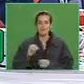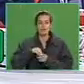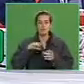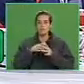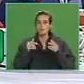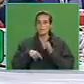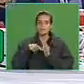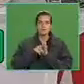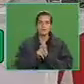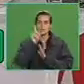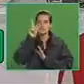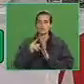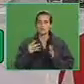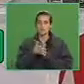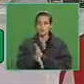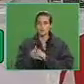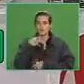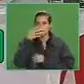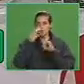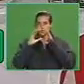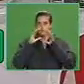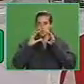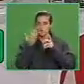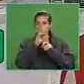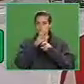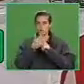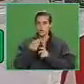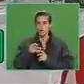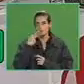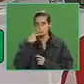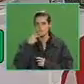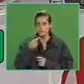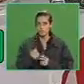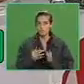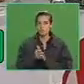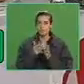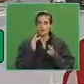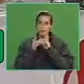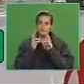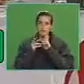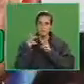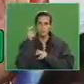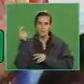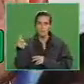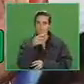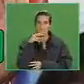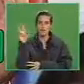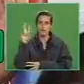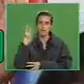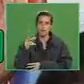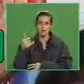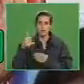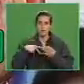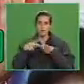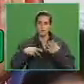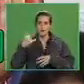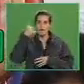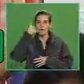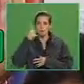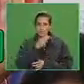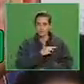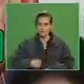desarrollo comunicacional, político y cultural del comandante Chávez en su relación con el pueblo de Venezuela. Aló presidente era como